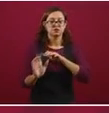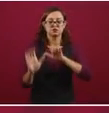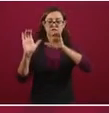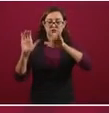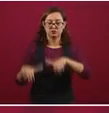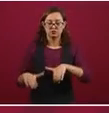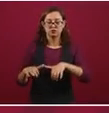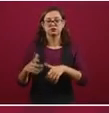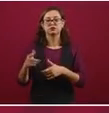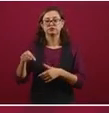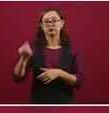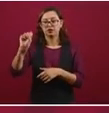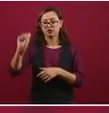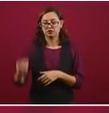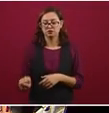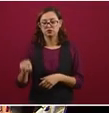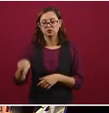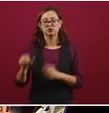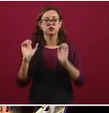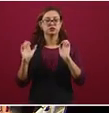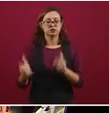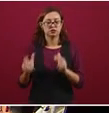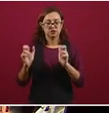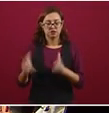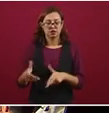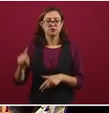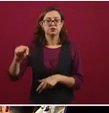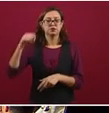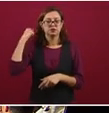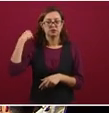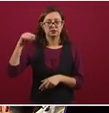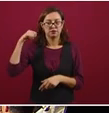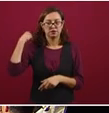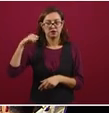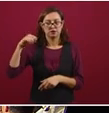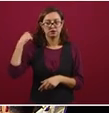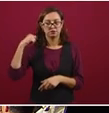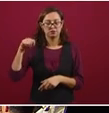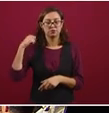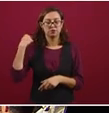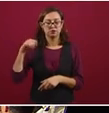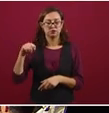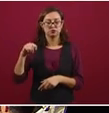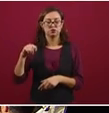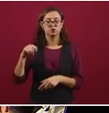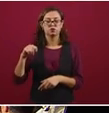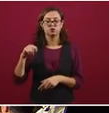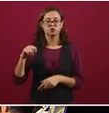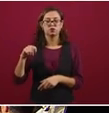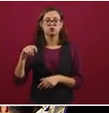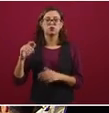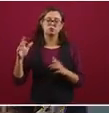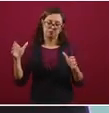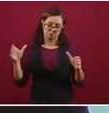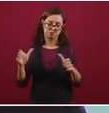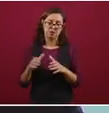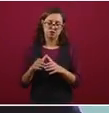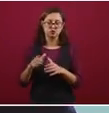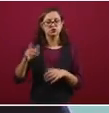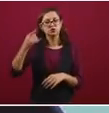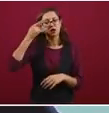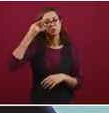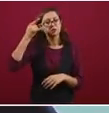sur, particularmente en los estados de Chiapas, Tabasco y en menor medida en